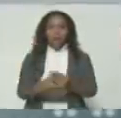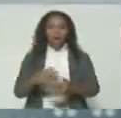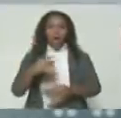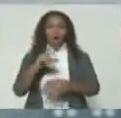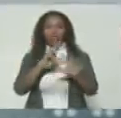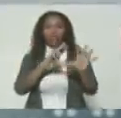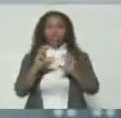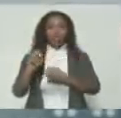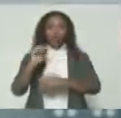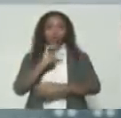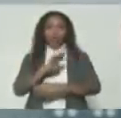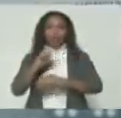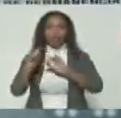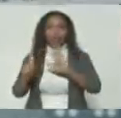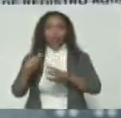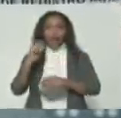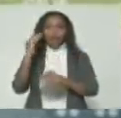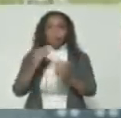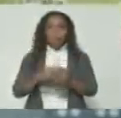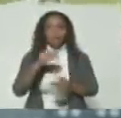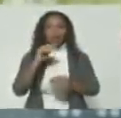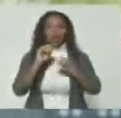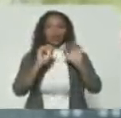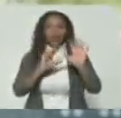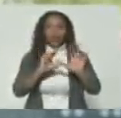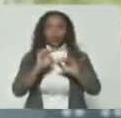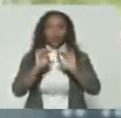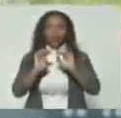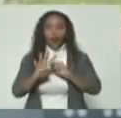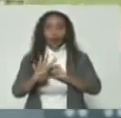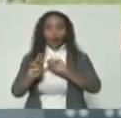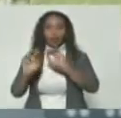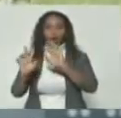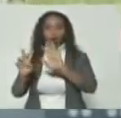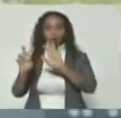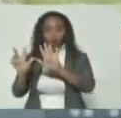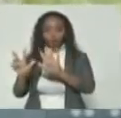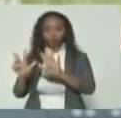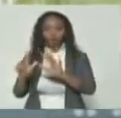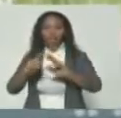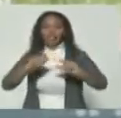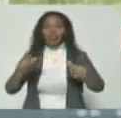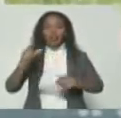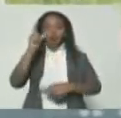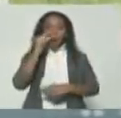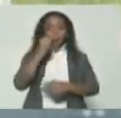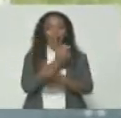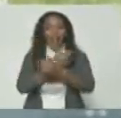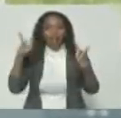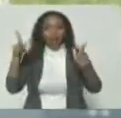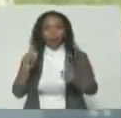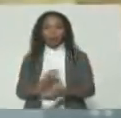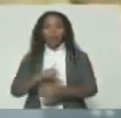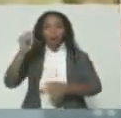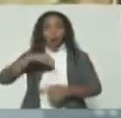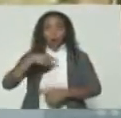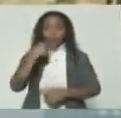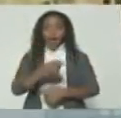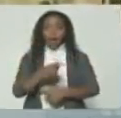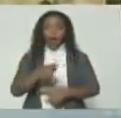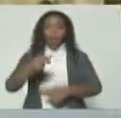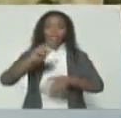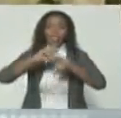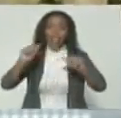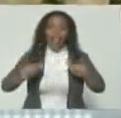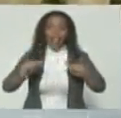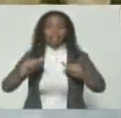a 1848. ¡Tierra y hombres libres! ¡Tierra y hombres libres! Hoy diríamos tierras